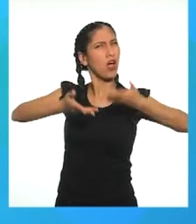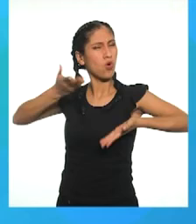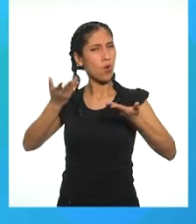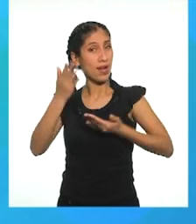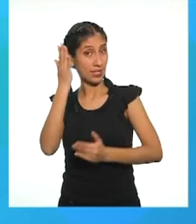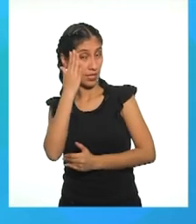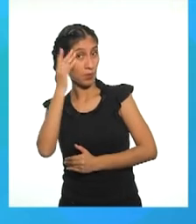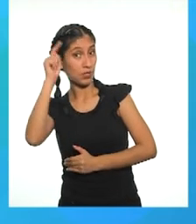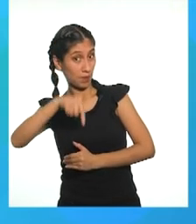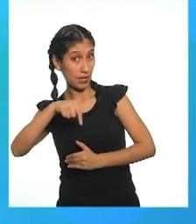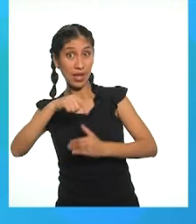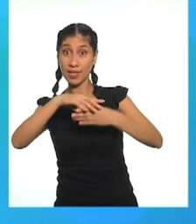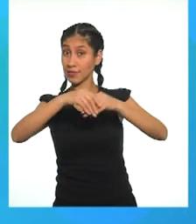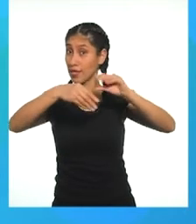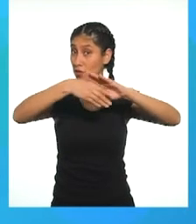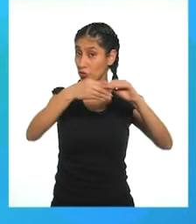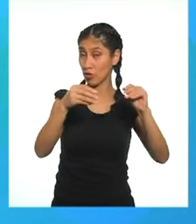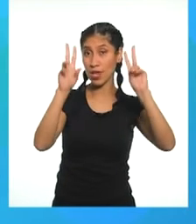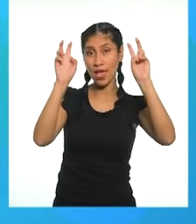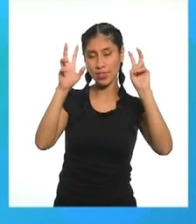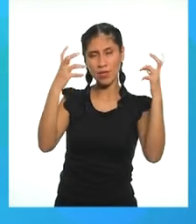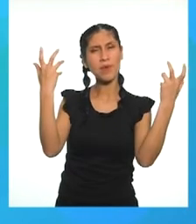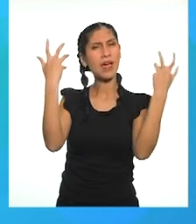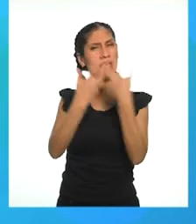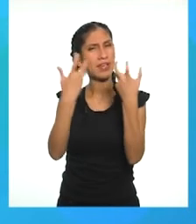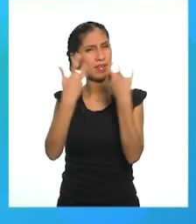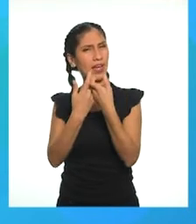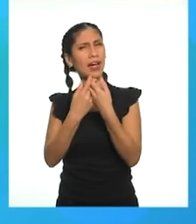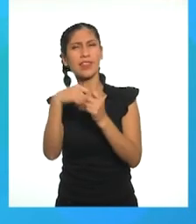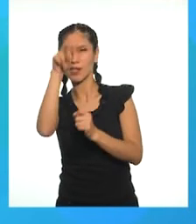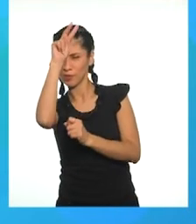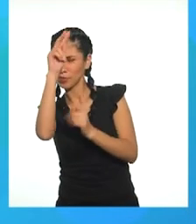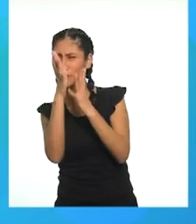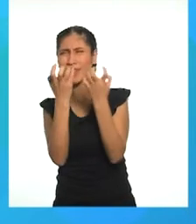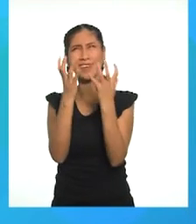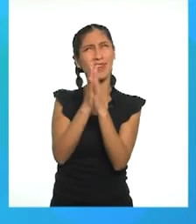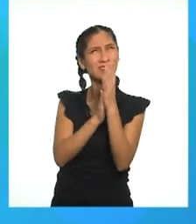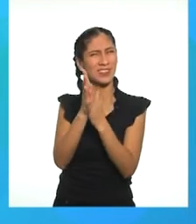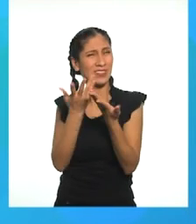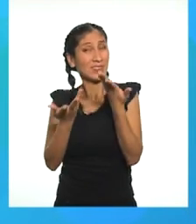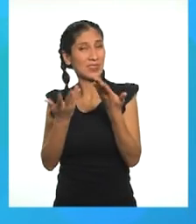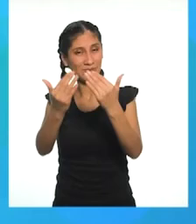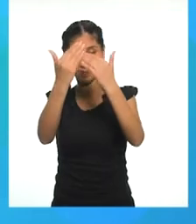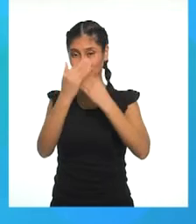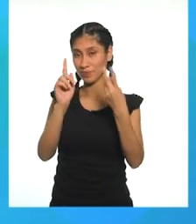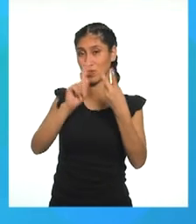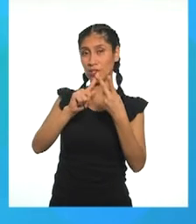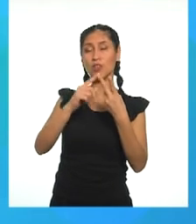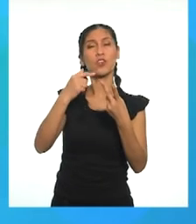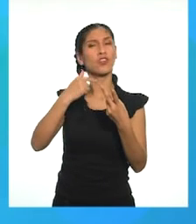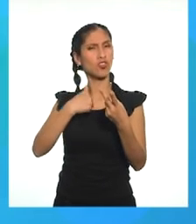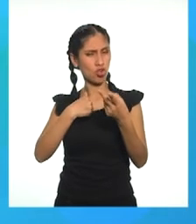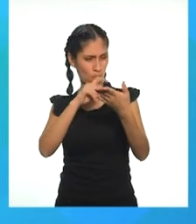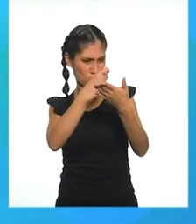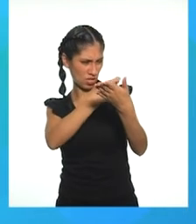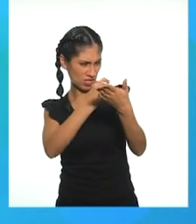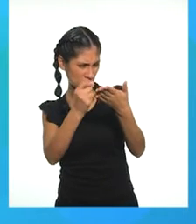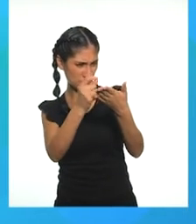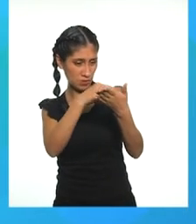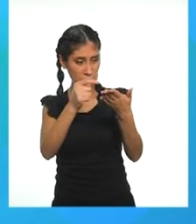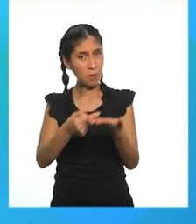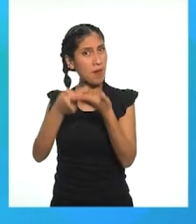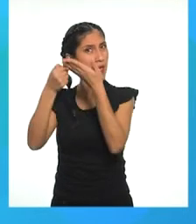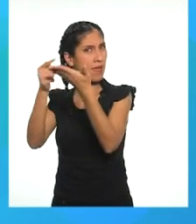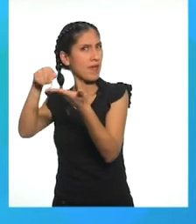este relato el tema será un día en el Perú que anhelamos. ¿Para quién escribiré? Es decir, el destinatario,